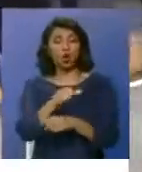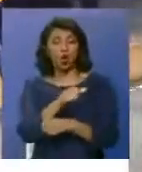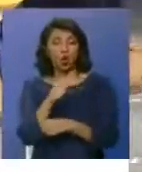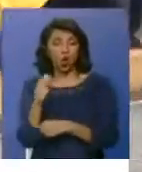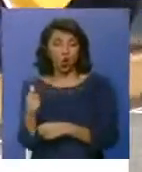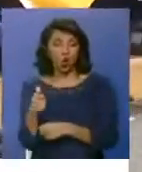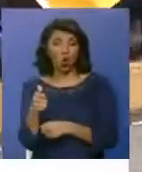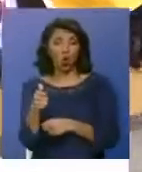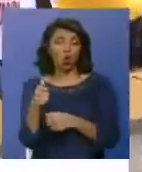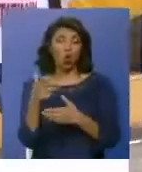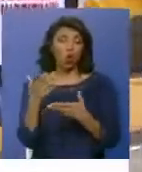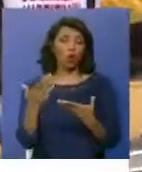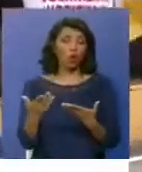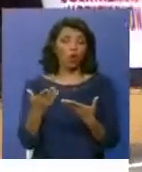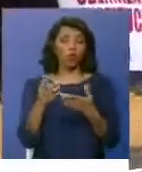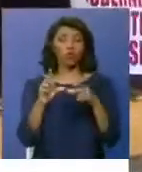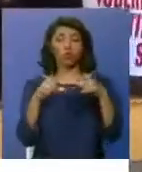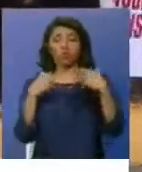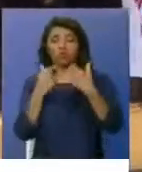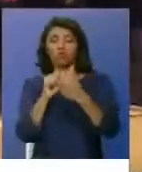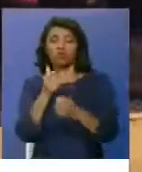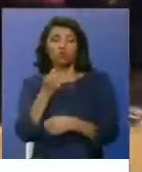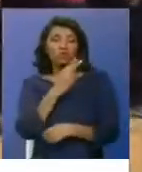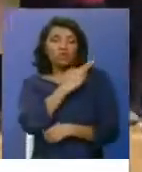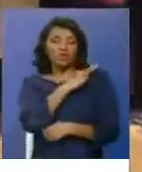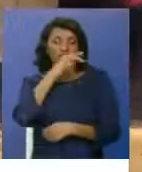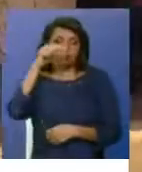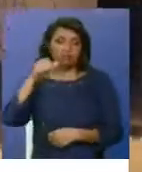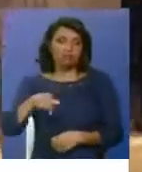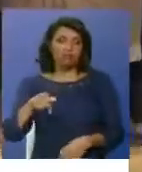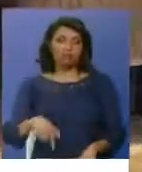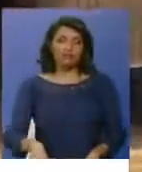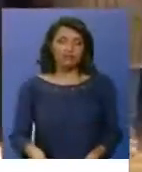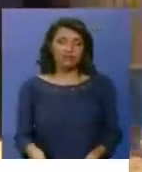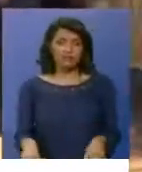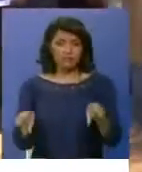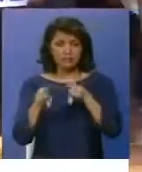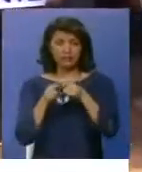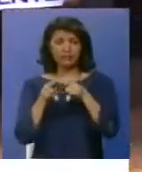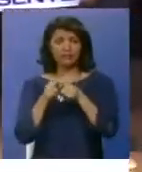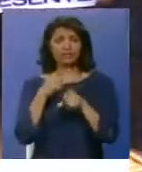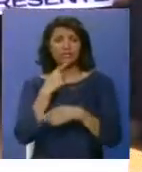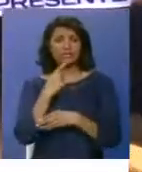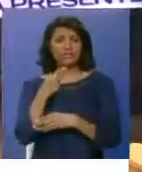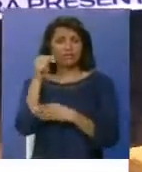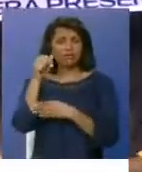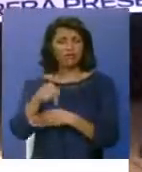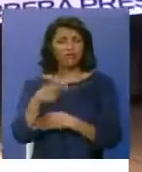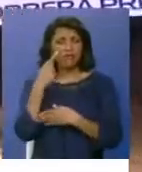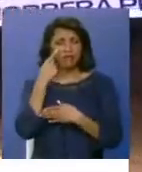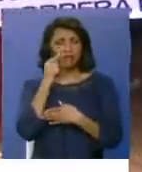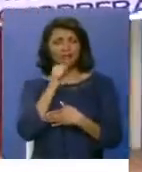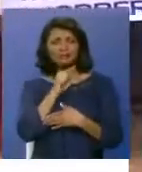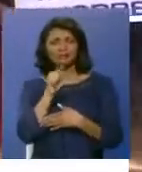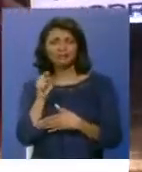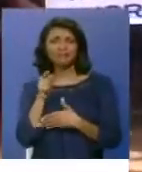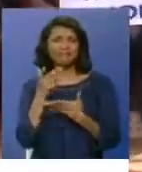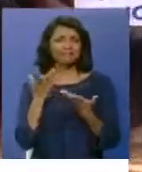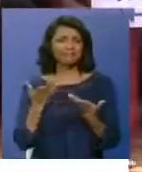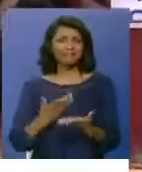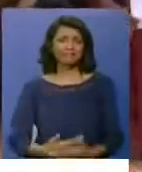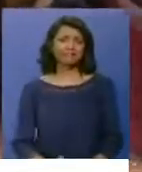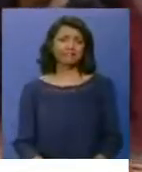las autoridades o directivas de la Lotería Nacional. Indicar que hemos podido observar la llegada